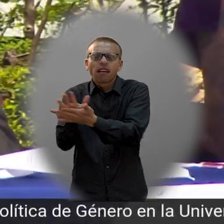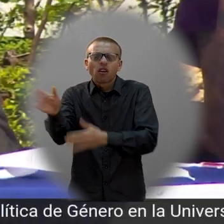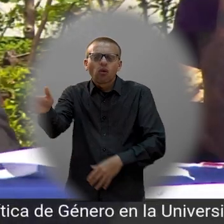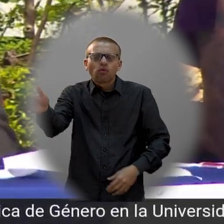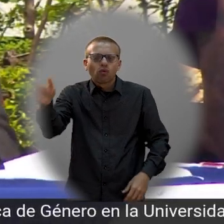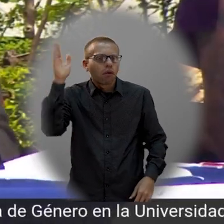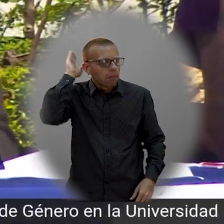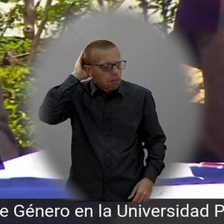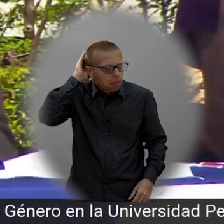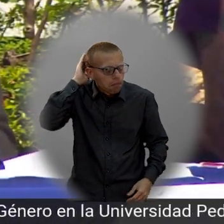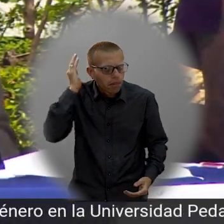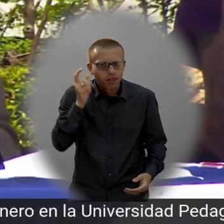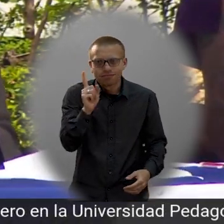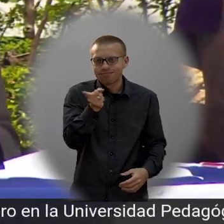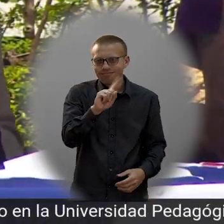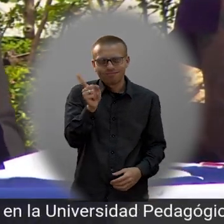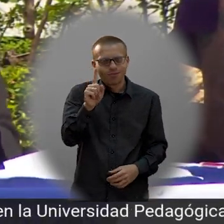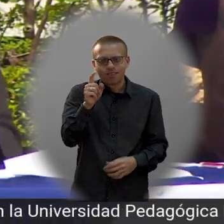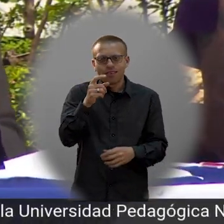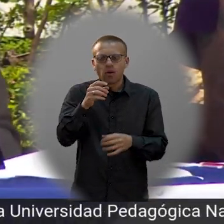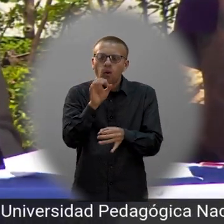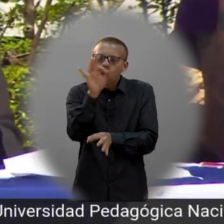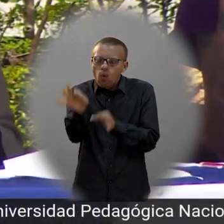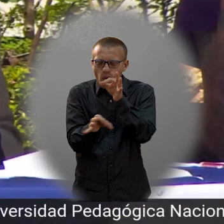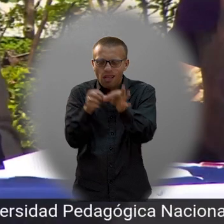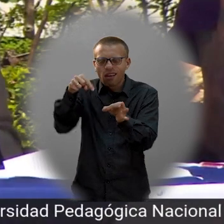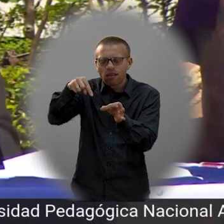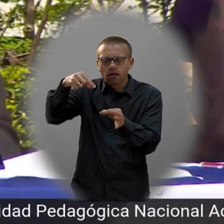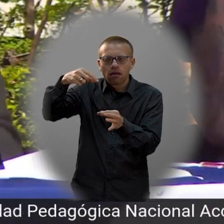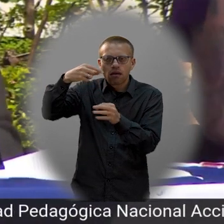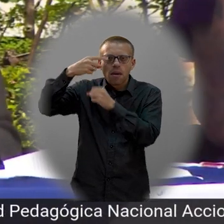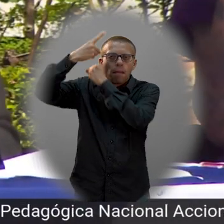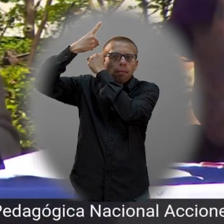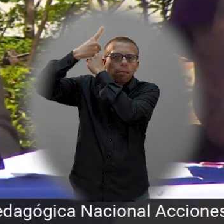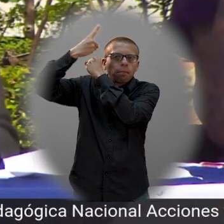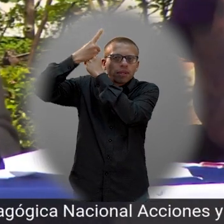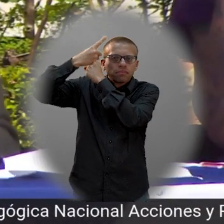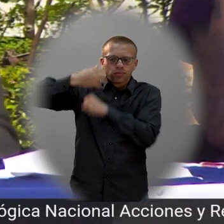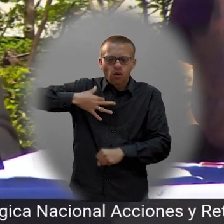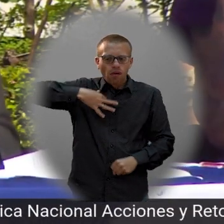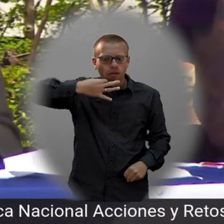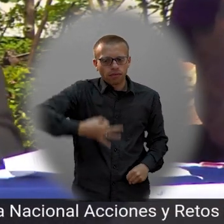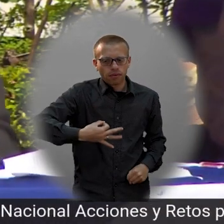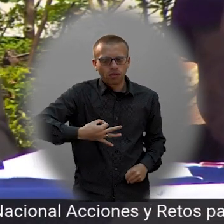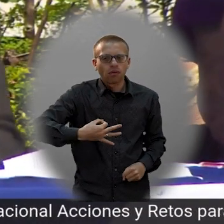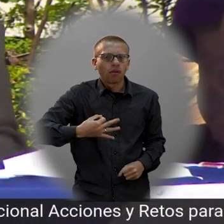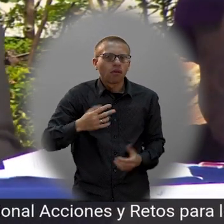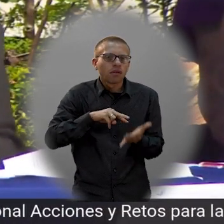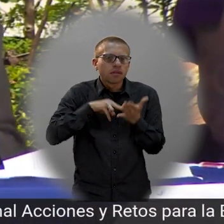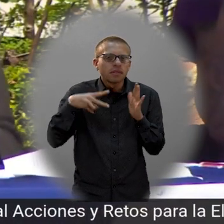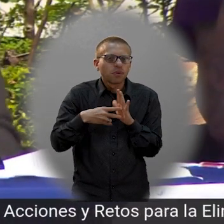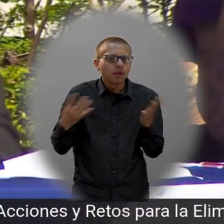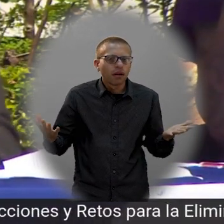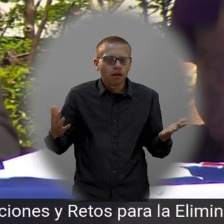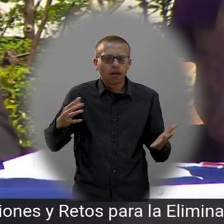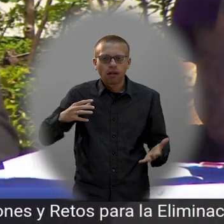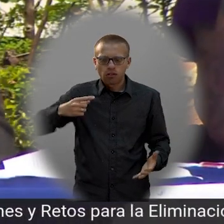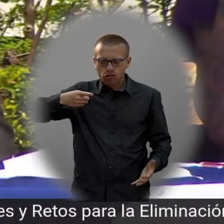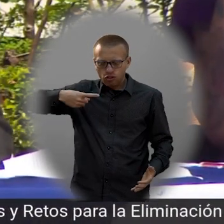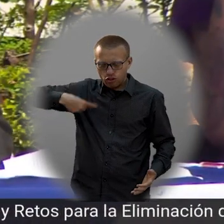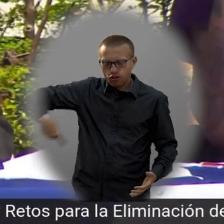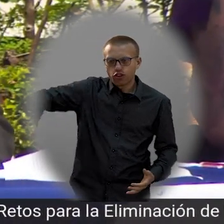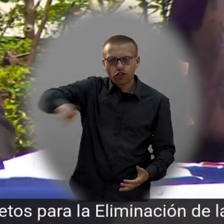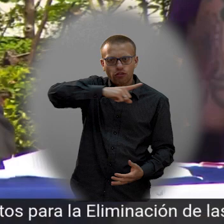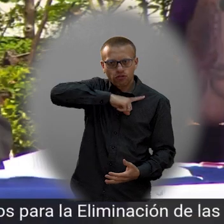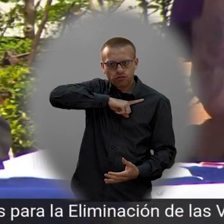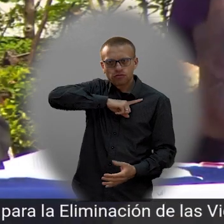político que tiene que ver con que todos y todas necesitamos ser cuidados y cuidadas, que no somos nada sin